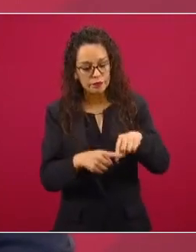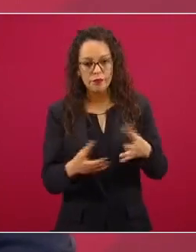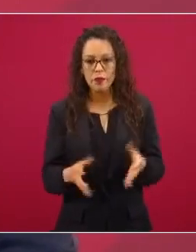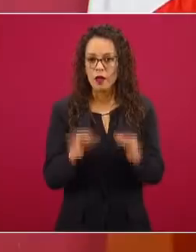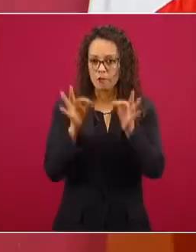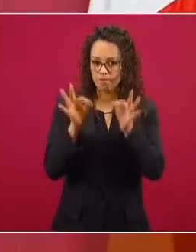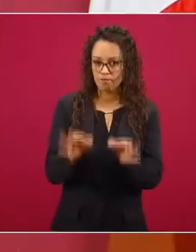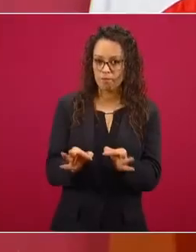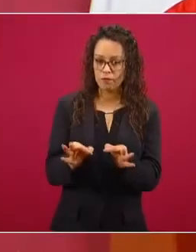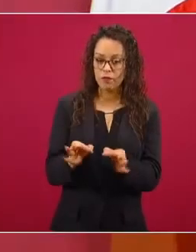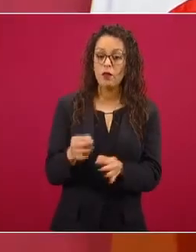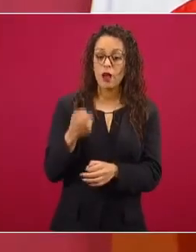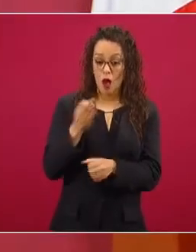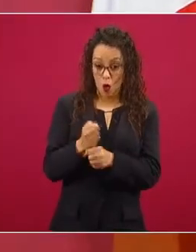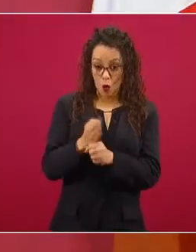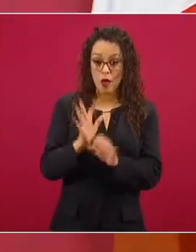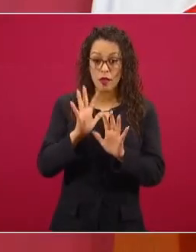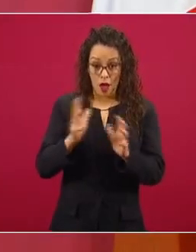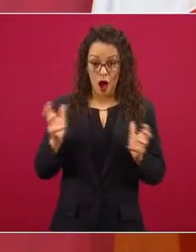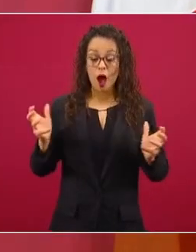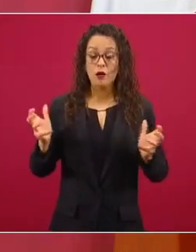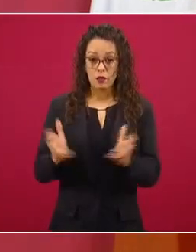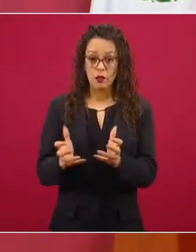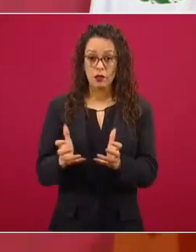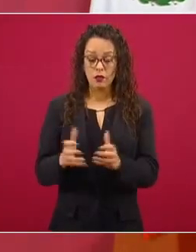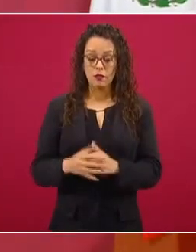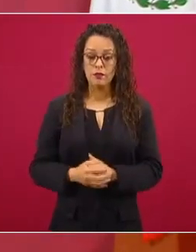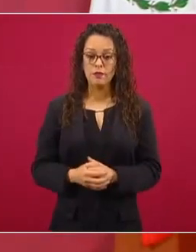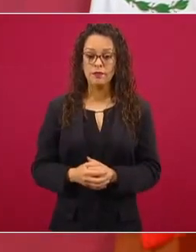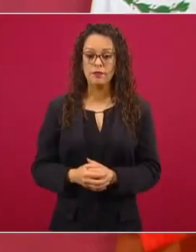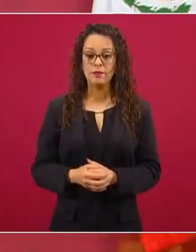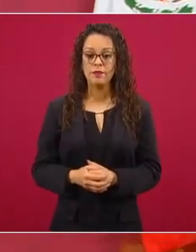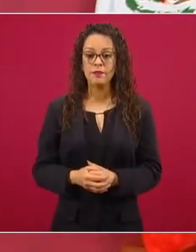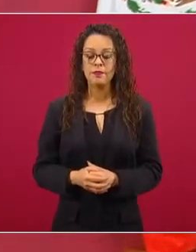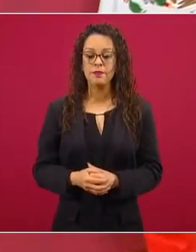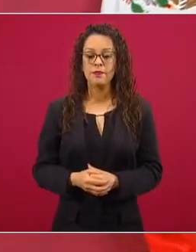En este caso, aún con lo